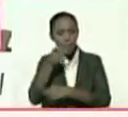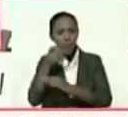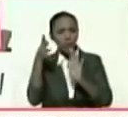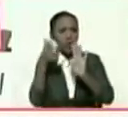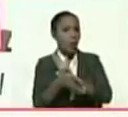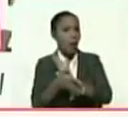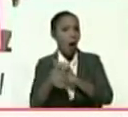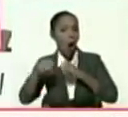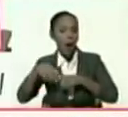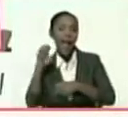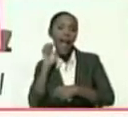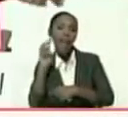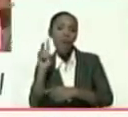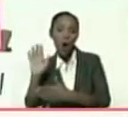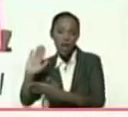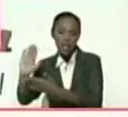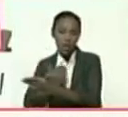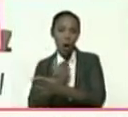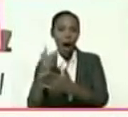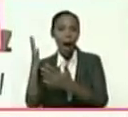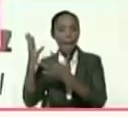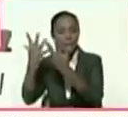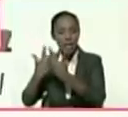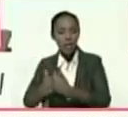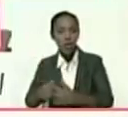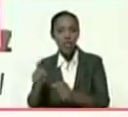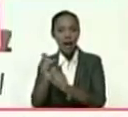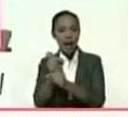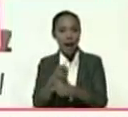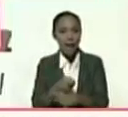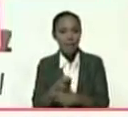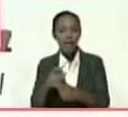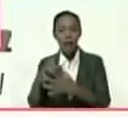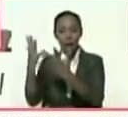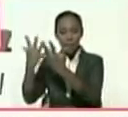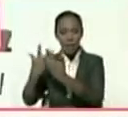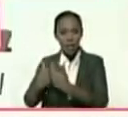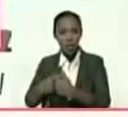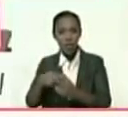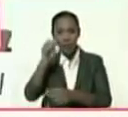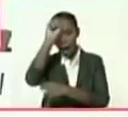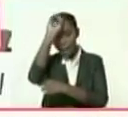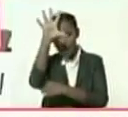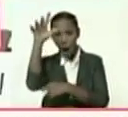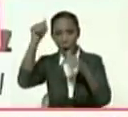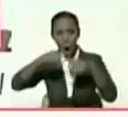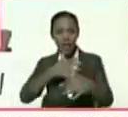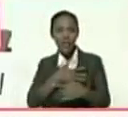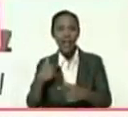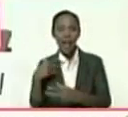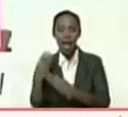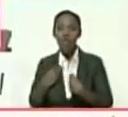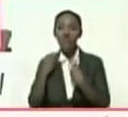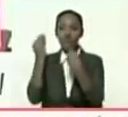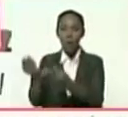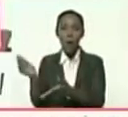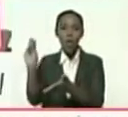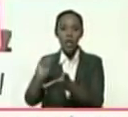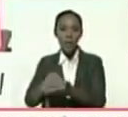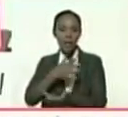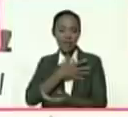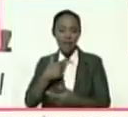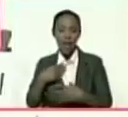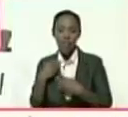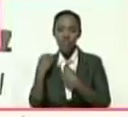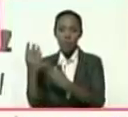Como Evo les quitó la administración del gas, les quitó la administración de las minas, hoy lo que quieren es que les devuelvan la administración de eso.